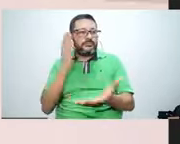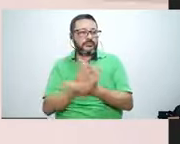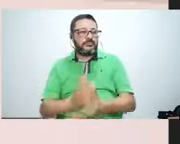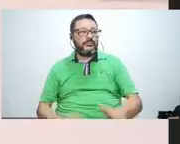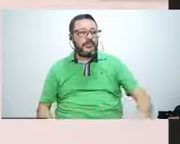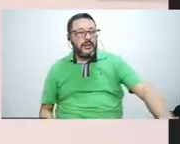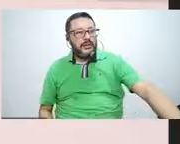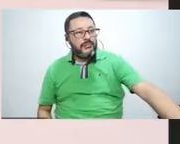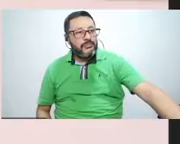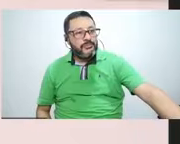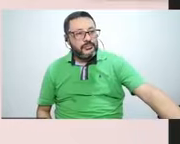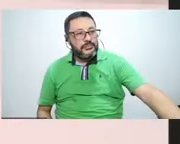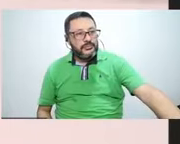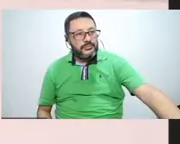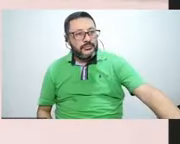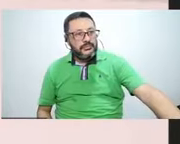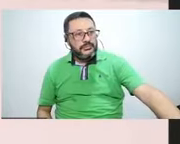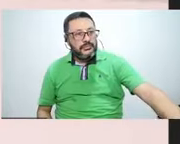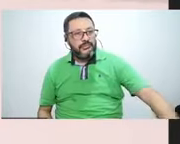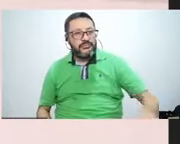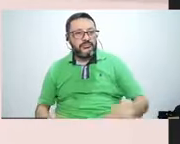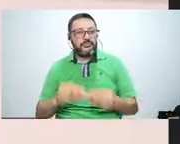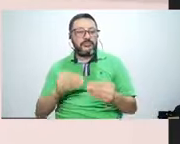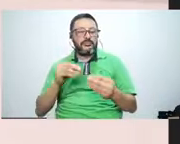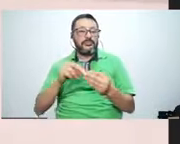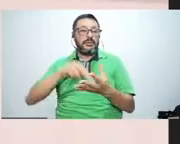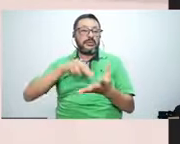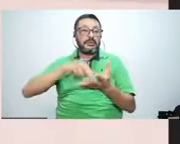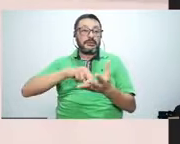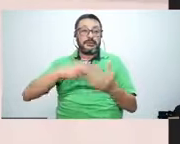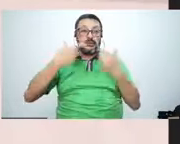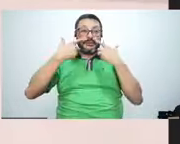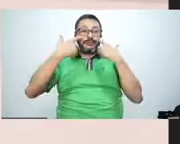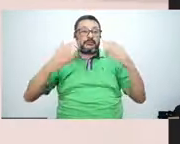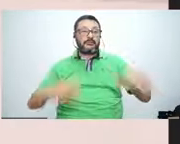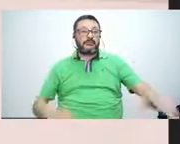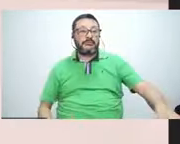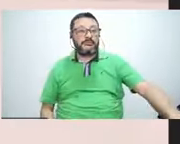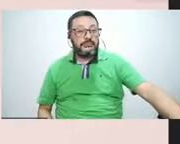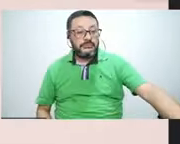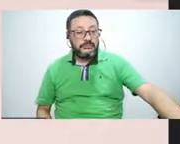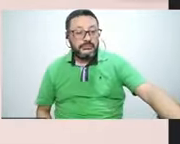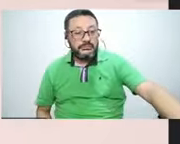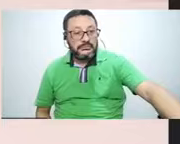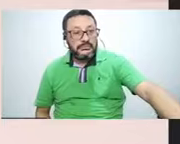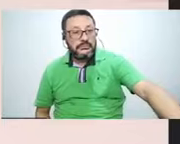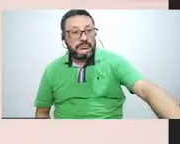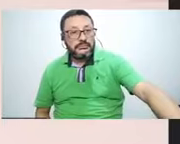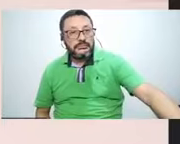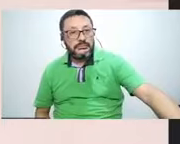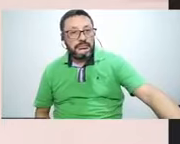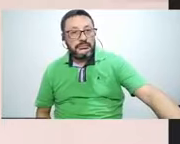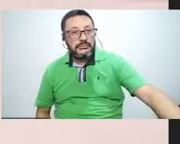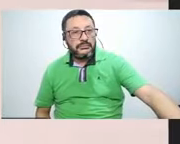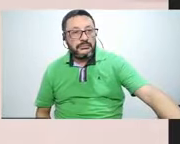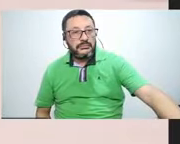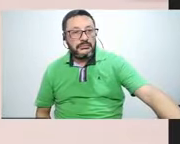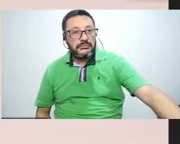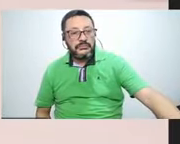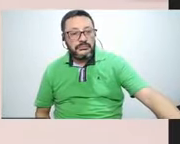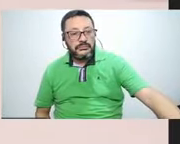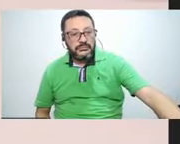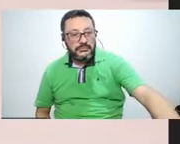equipo, impresionante. Entonces, como que tuvimos que enfrentar demasiadas cosas al tiempo,